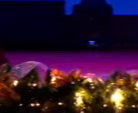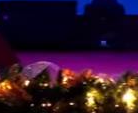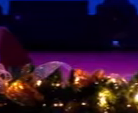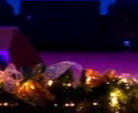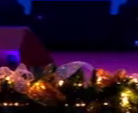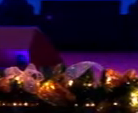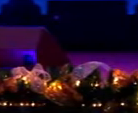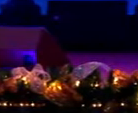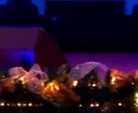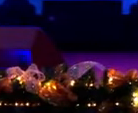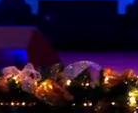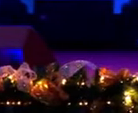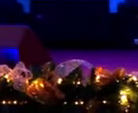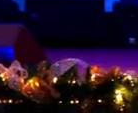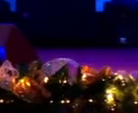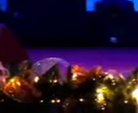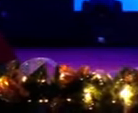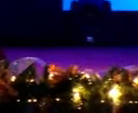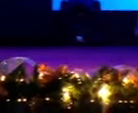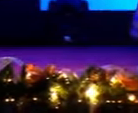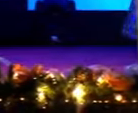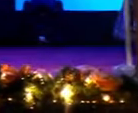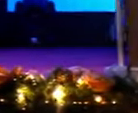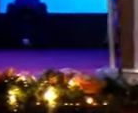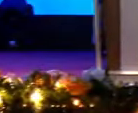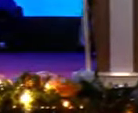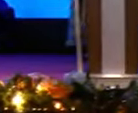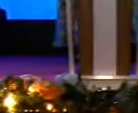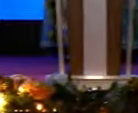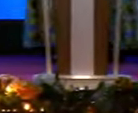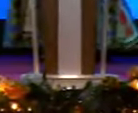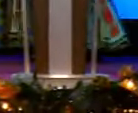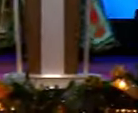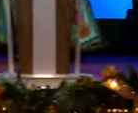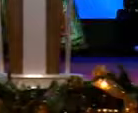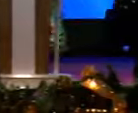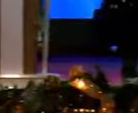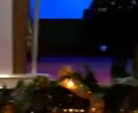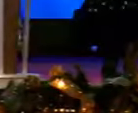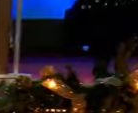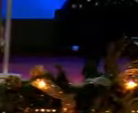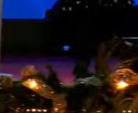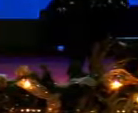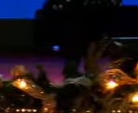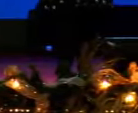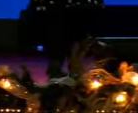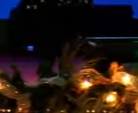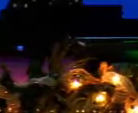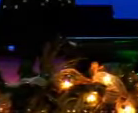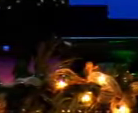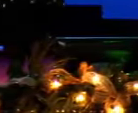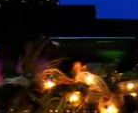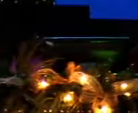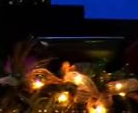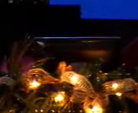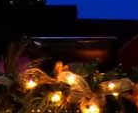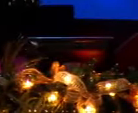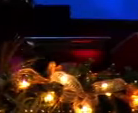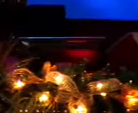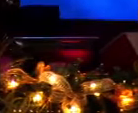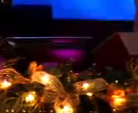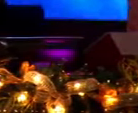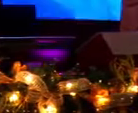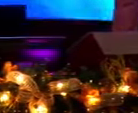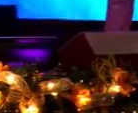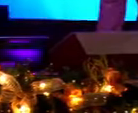alegría. Vamos. Cristo es la Navidad. La María. El que tiene a Cristo tiene